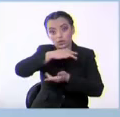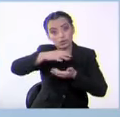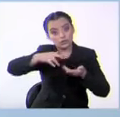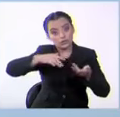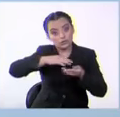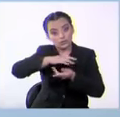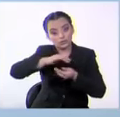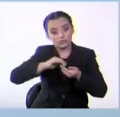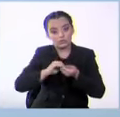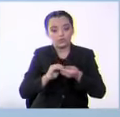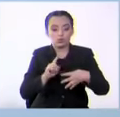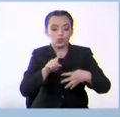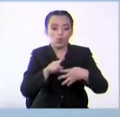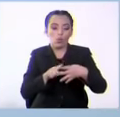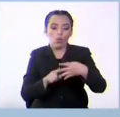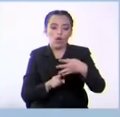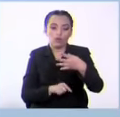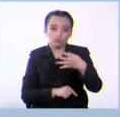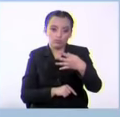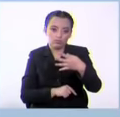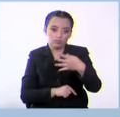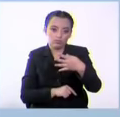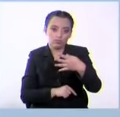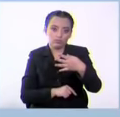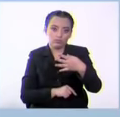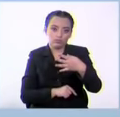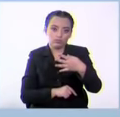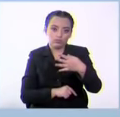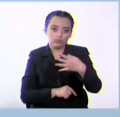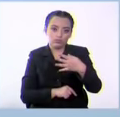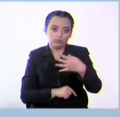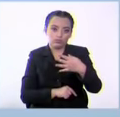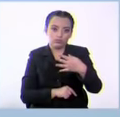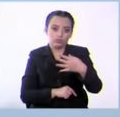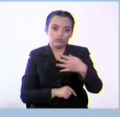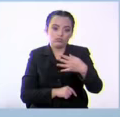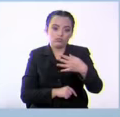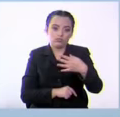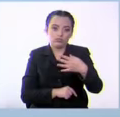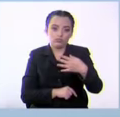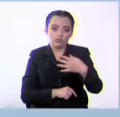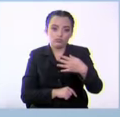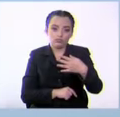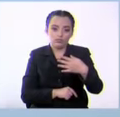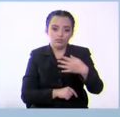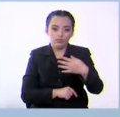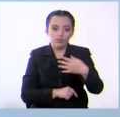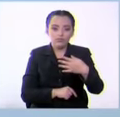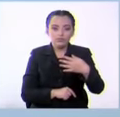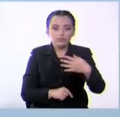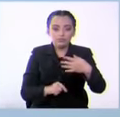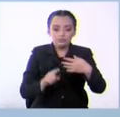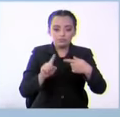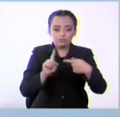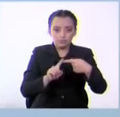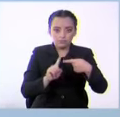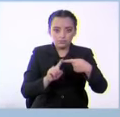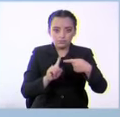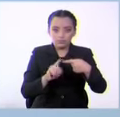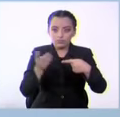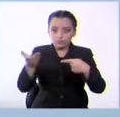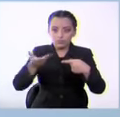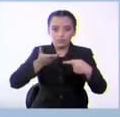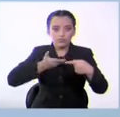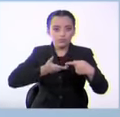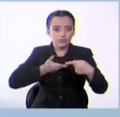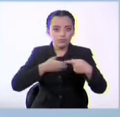categorías. Tenemos los servicios ecosistémicos que nos generan abastecimiento,